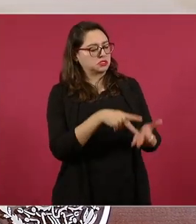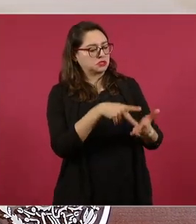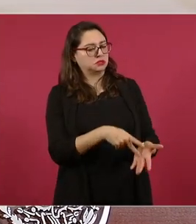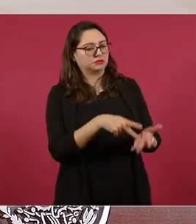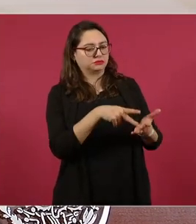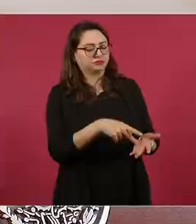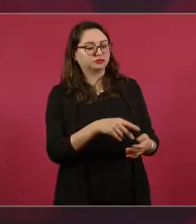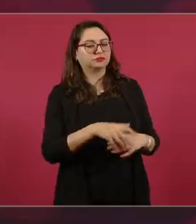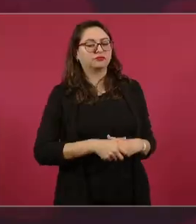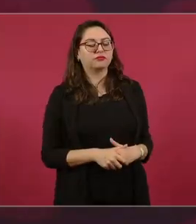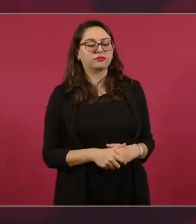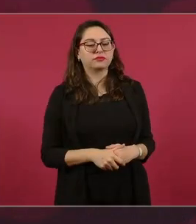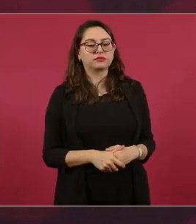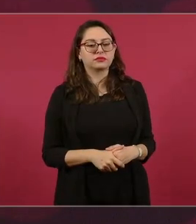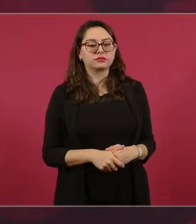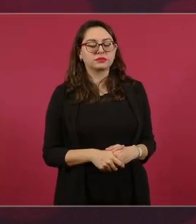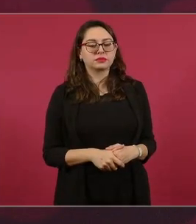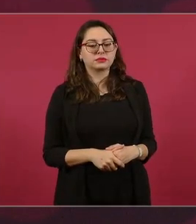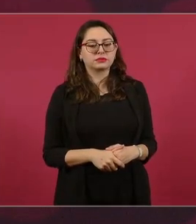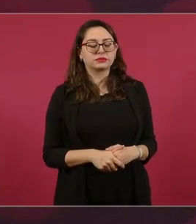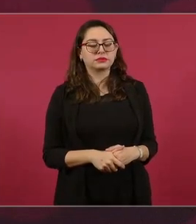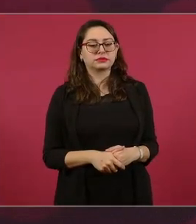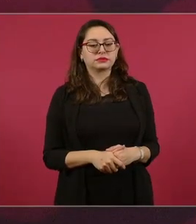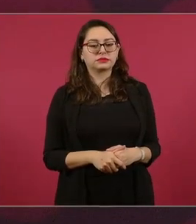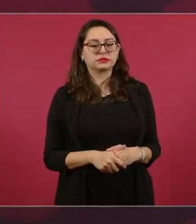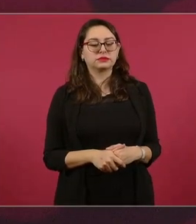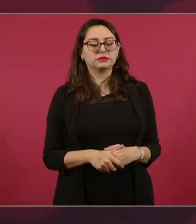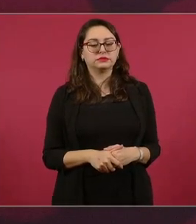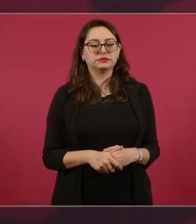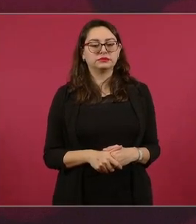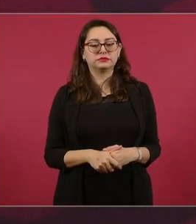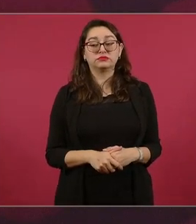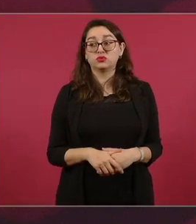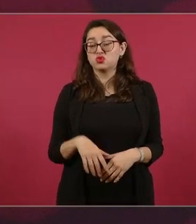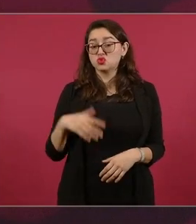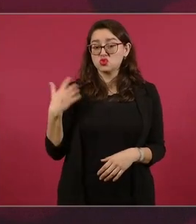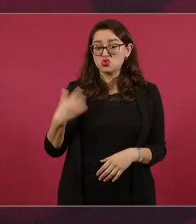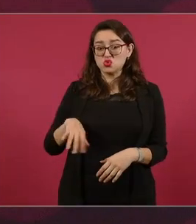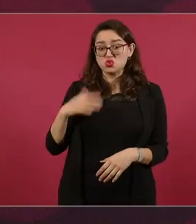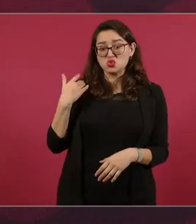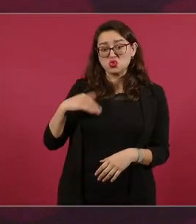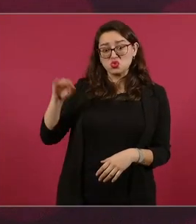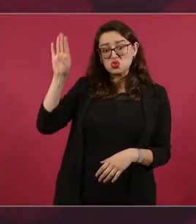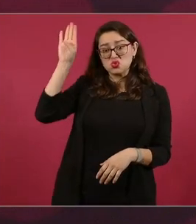la carne con hueso. 10 pesos el kilo. Qué barbaridad.